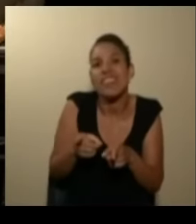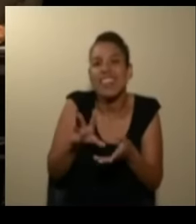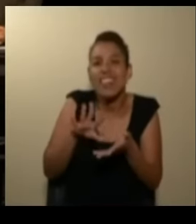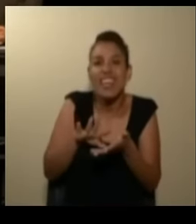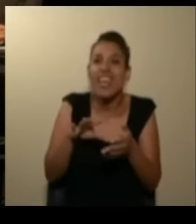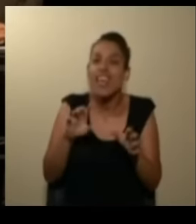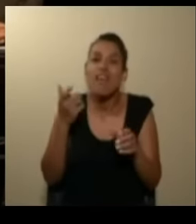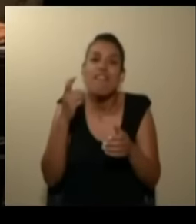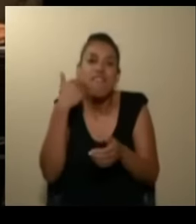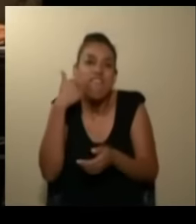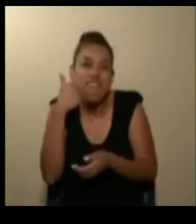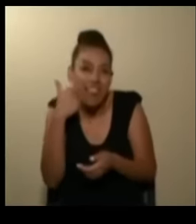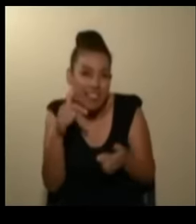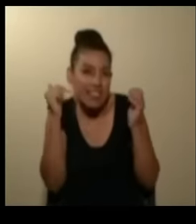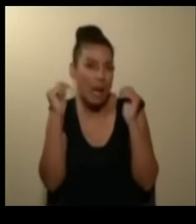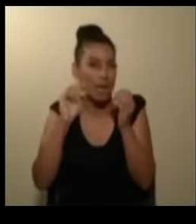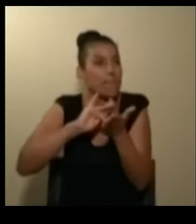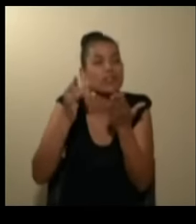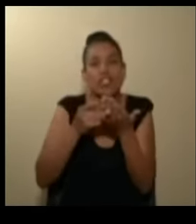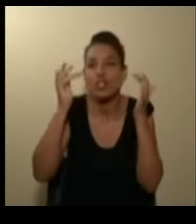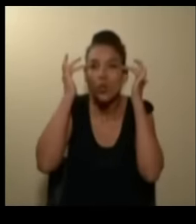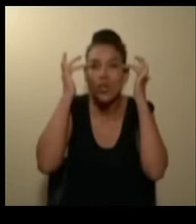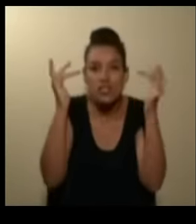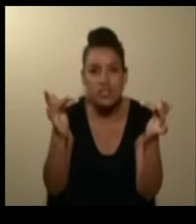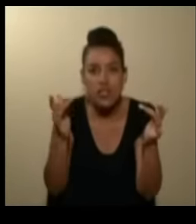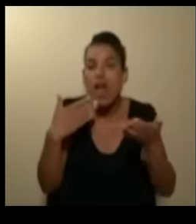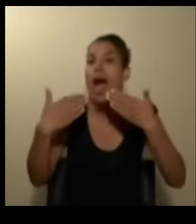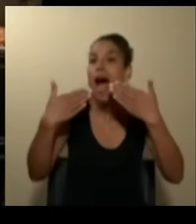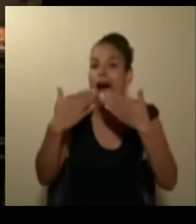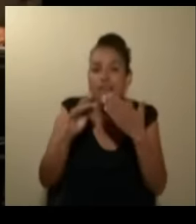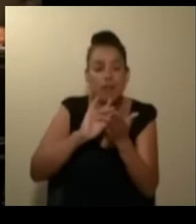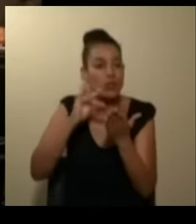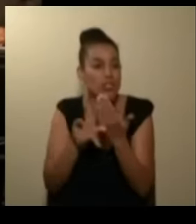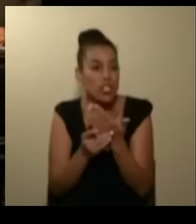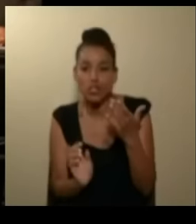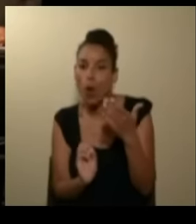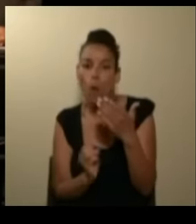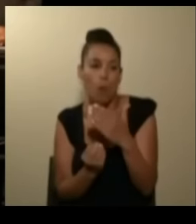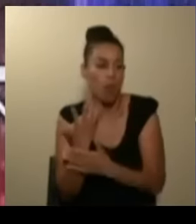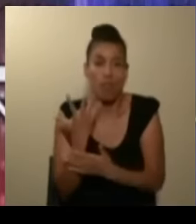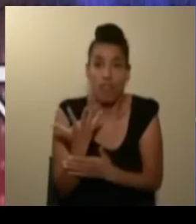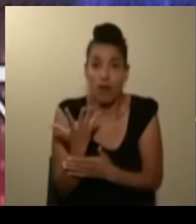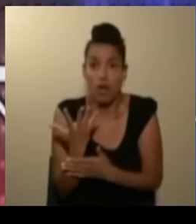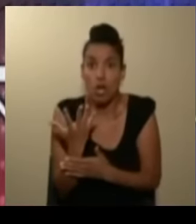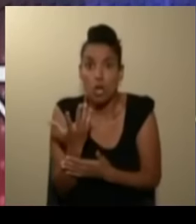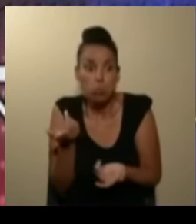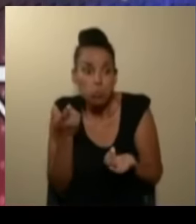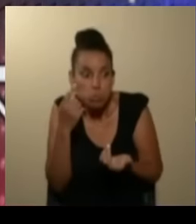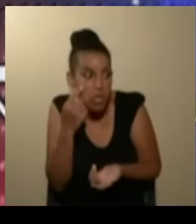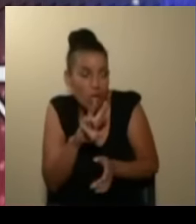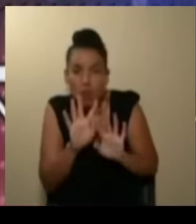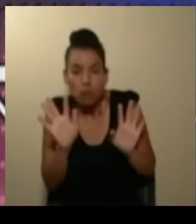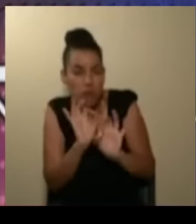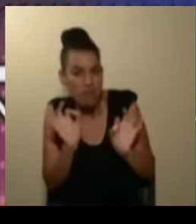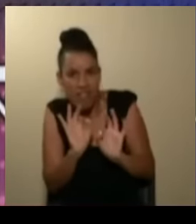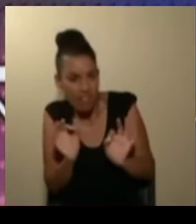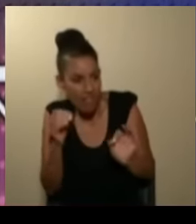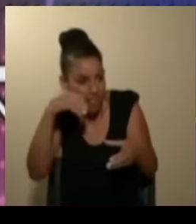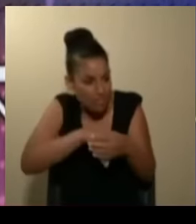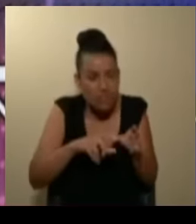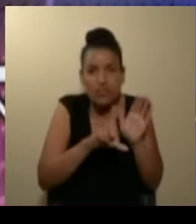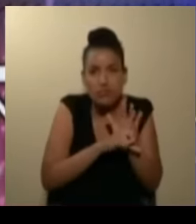ausencia de un proyecto de educación. Hablan de un proyecto moderno que no lo estamos viendo, ni en la LUC, ni fuera de la LUC. Hay